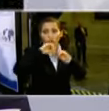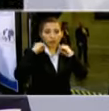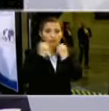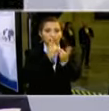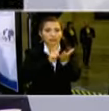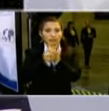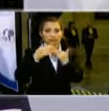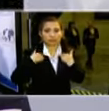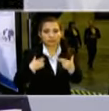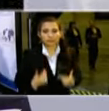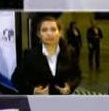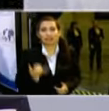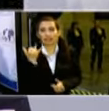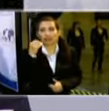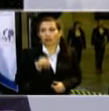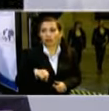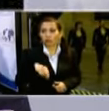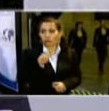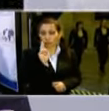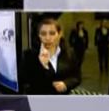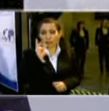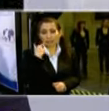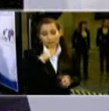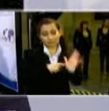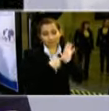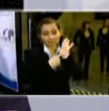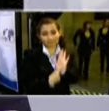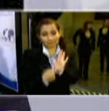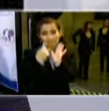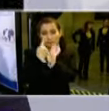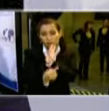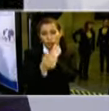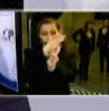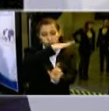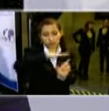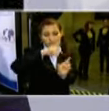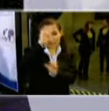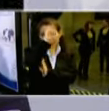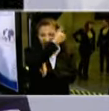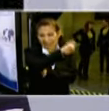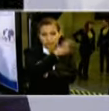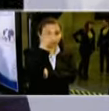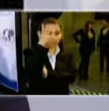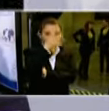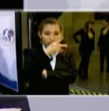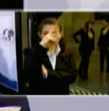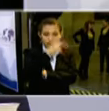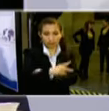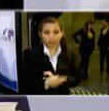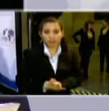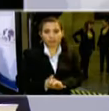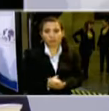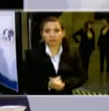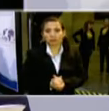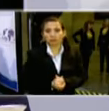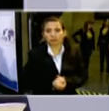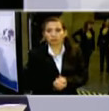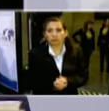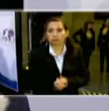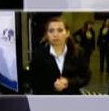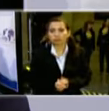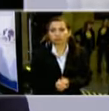derechos humanos y la ONU, y que presentan un escenario complejo para nuestro país.